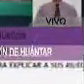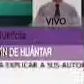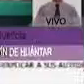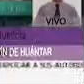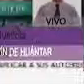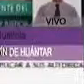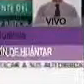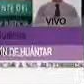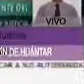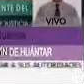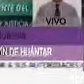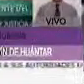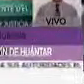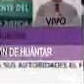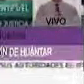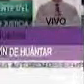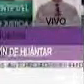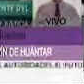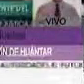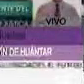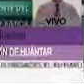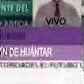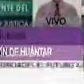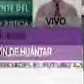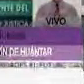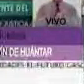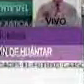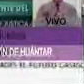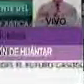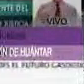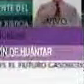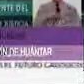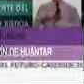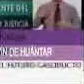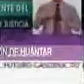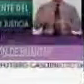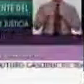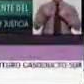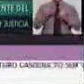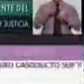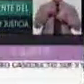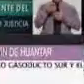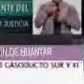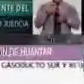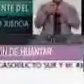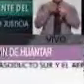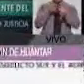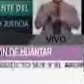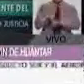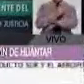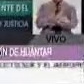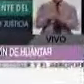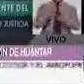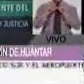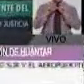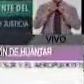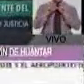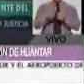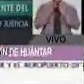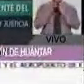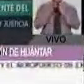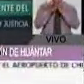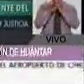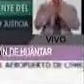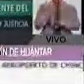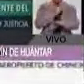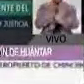Directo. Premier, estamos en vivo para la multiplataforma y a los otros ministros, por supuesto. Usted acaba de mencionar de que se mantenía informado